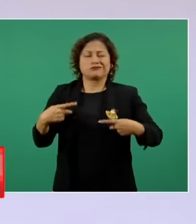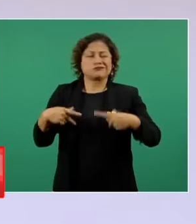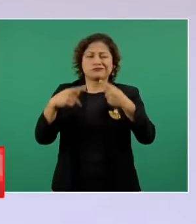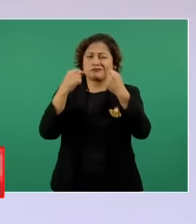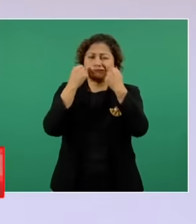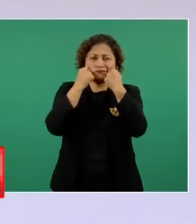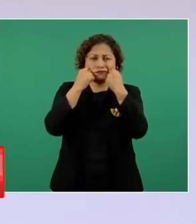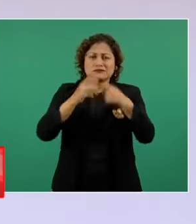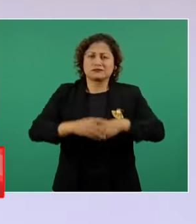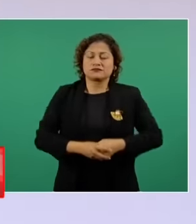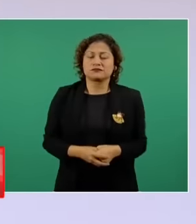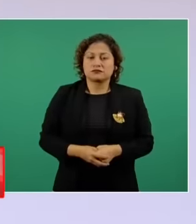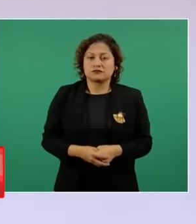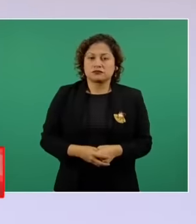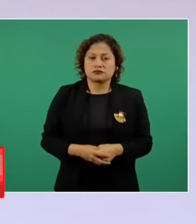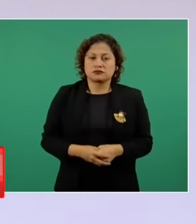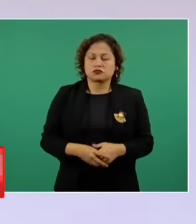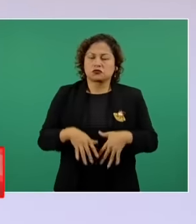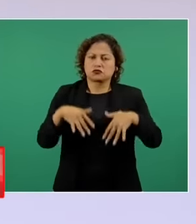Tiene protección divina